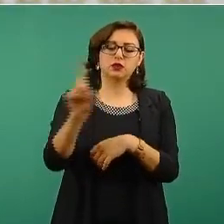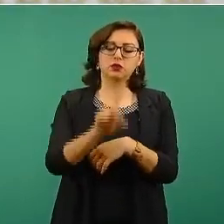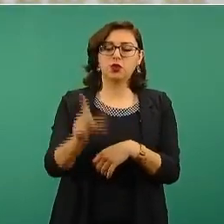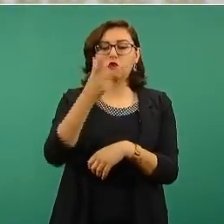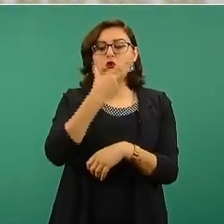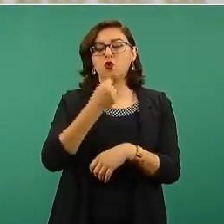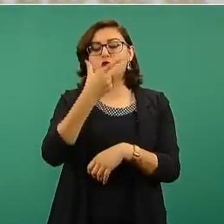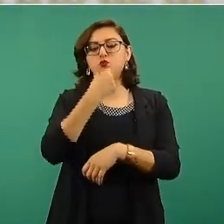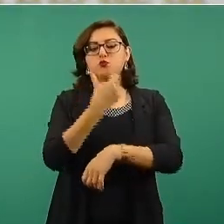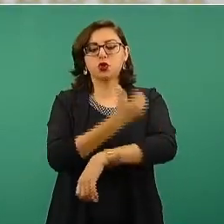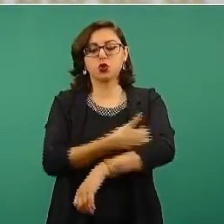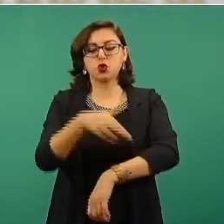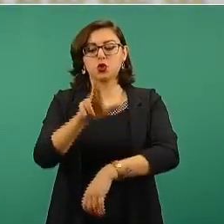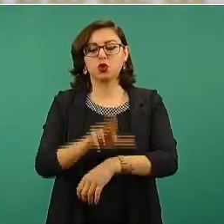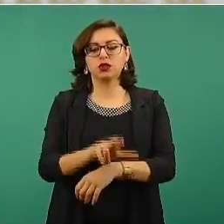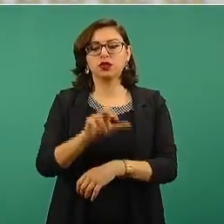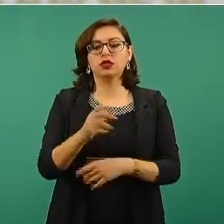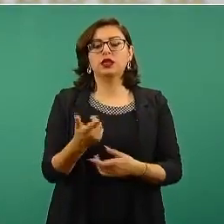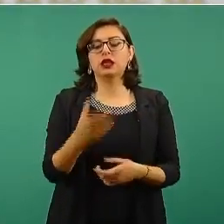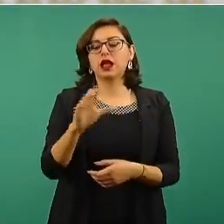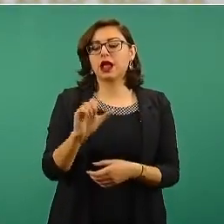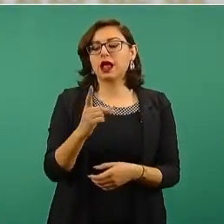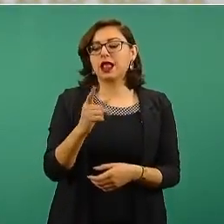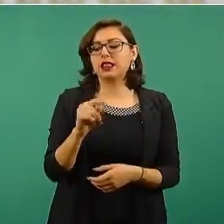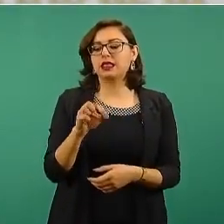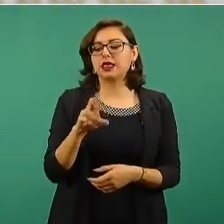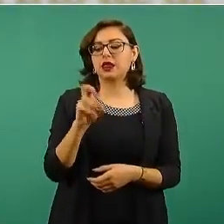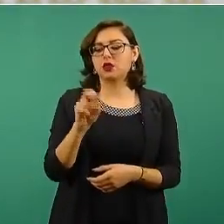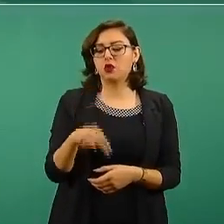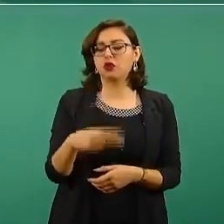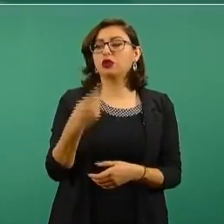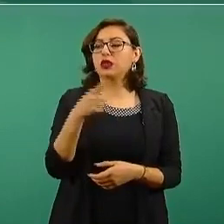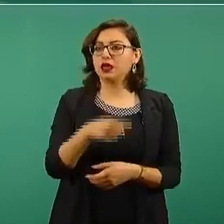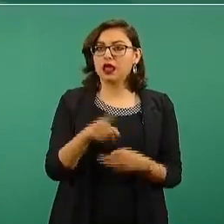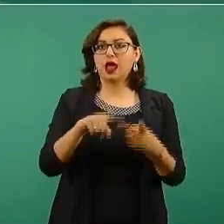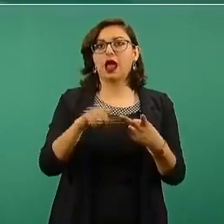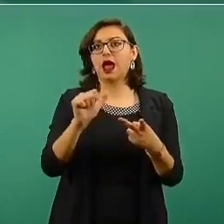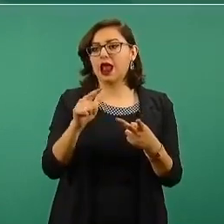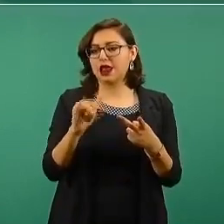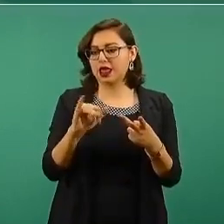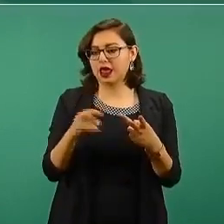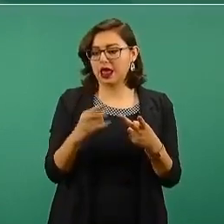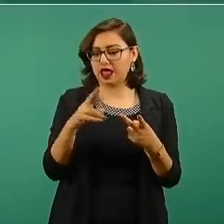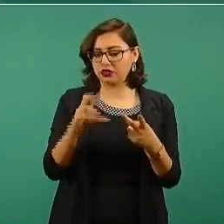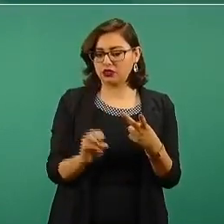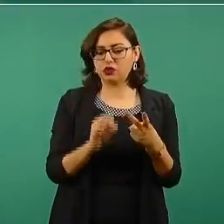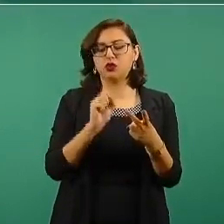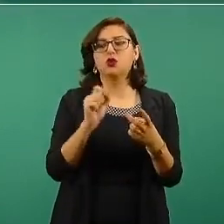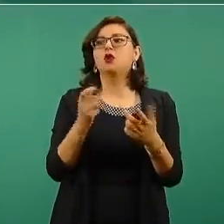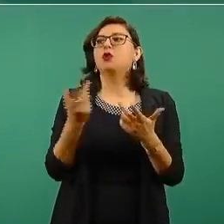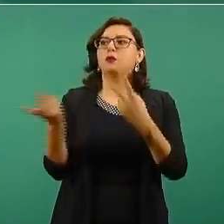el doctor Calderón Alipi, Alejandro, y también